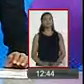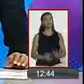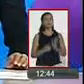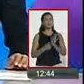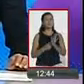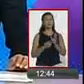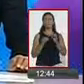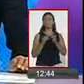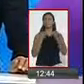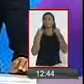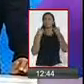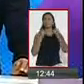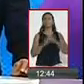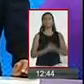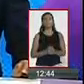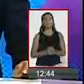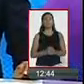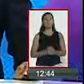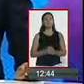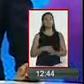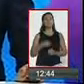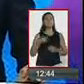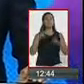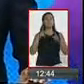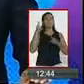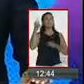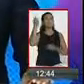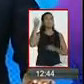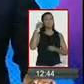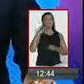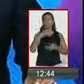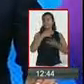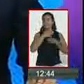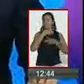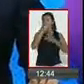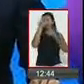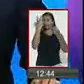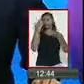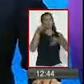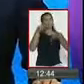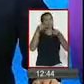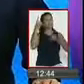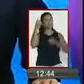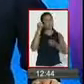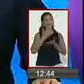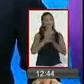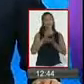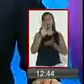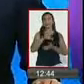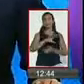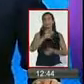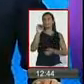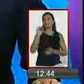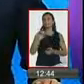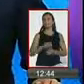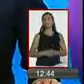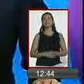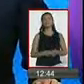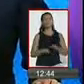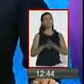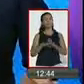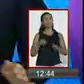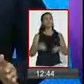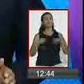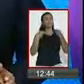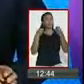A continuación revisamos otras informaciones, hablamos de los jubilados porque han expresado su total molestia por la decisión del gobierno de sacar el 5% del fondo de pensiones